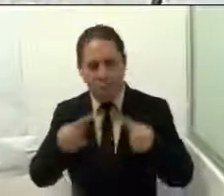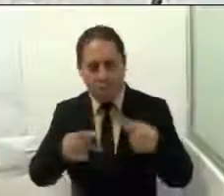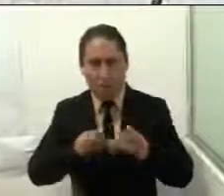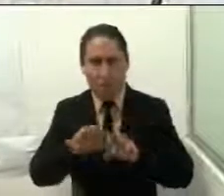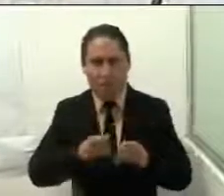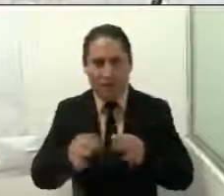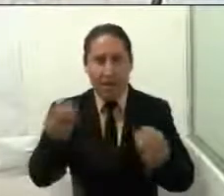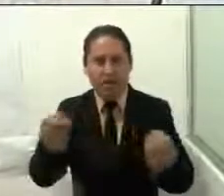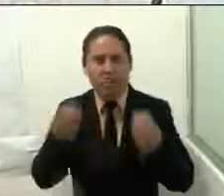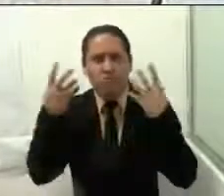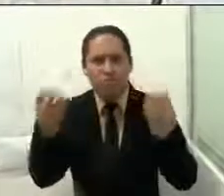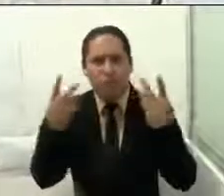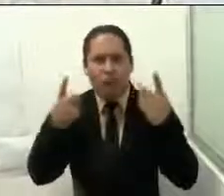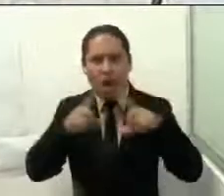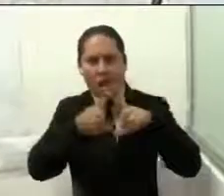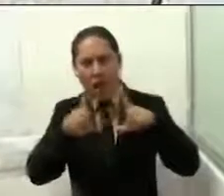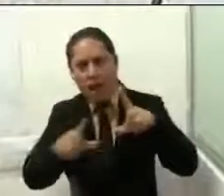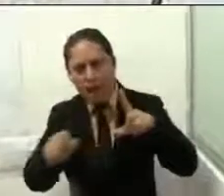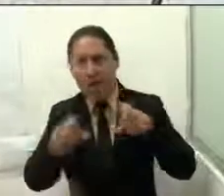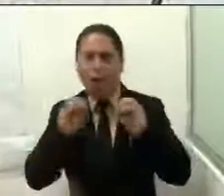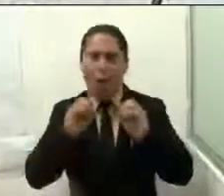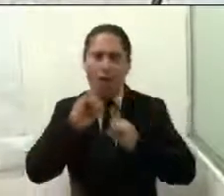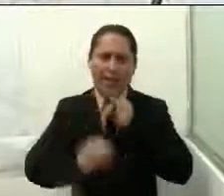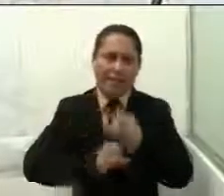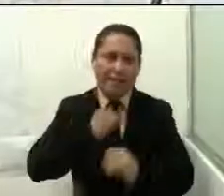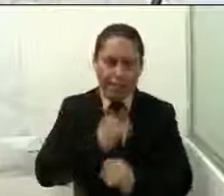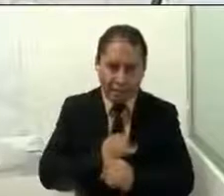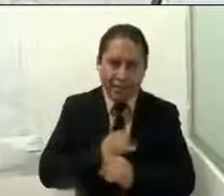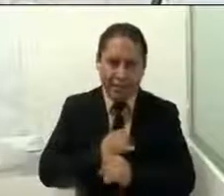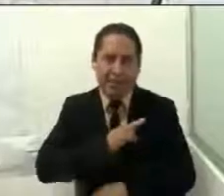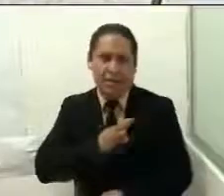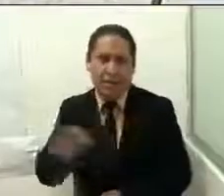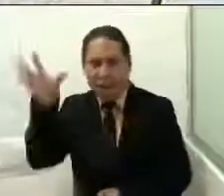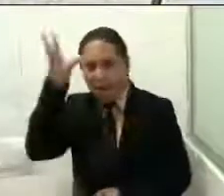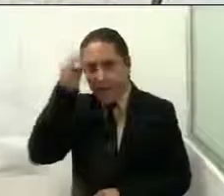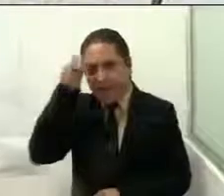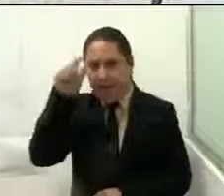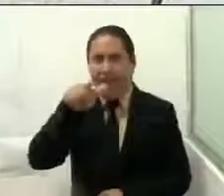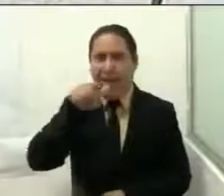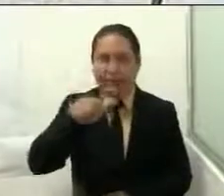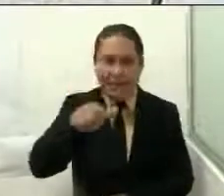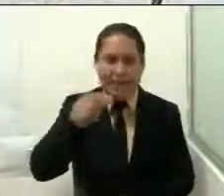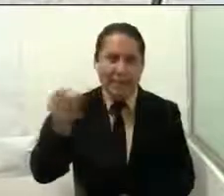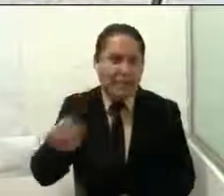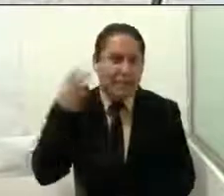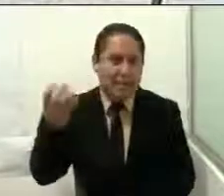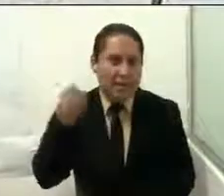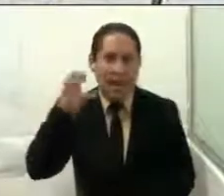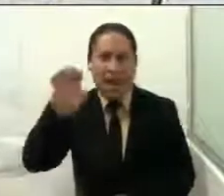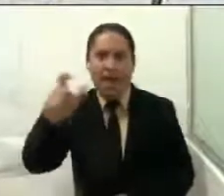eventos de talla nacional e internacional como la 17 expoagro baja